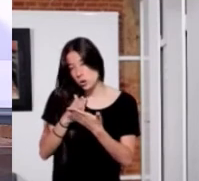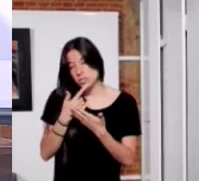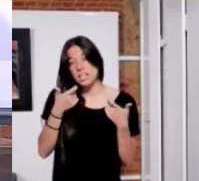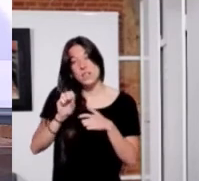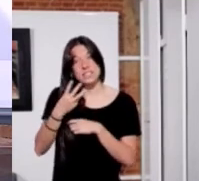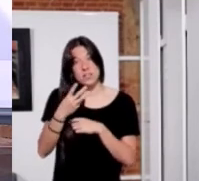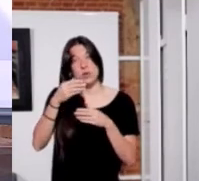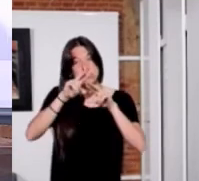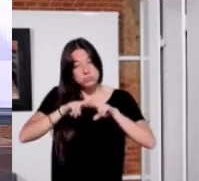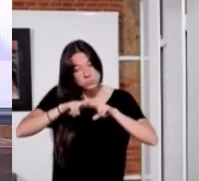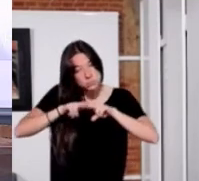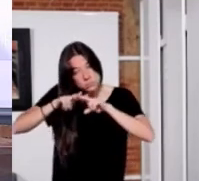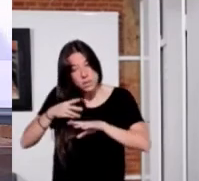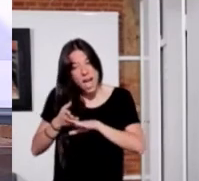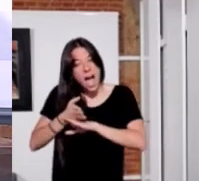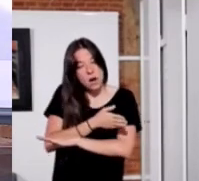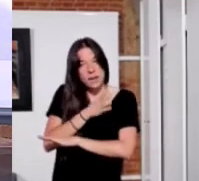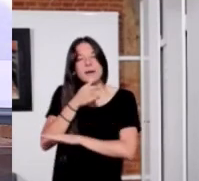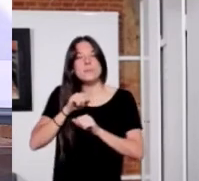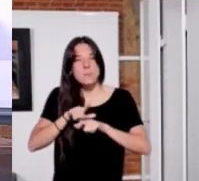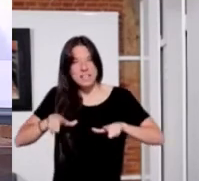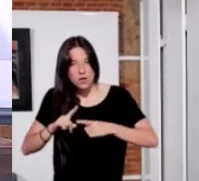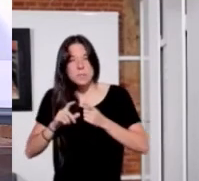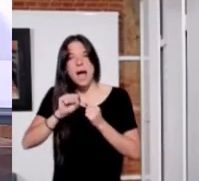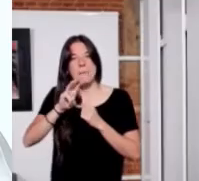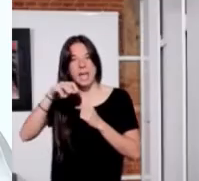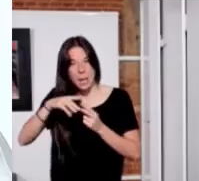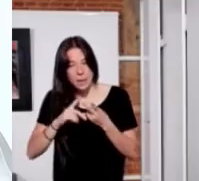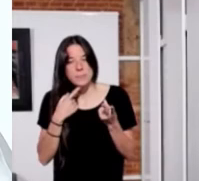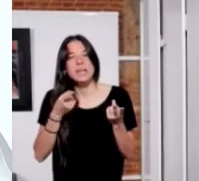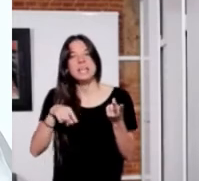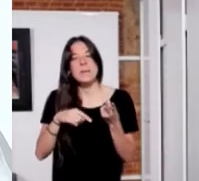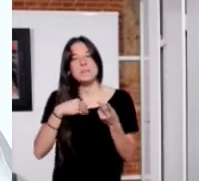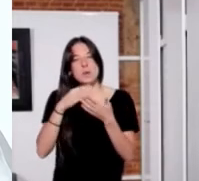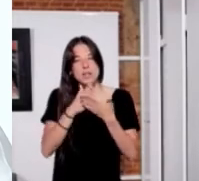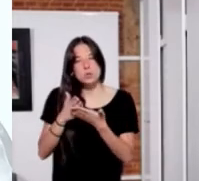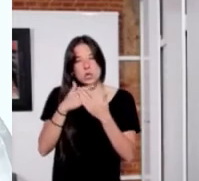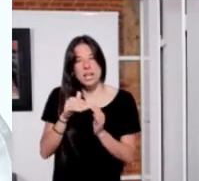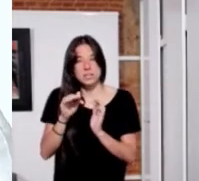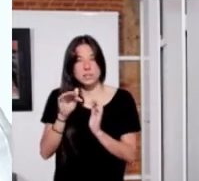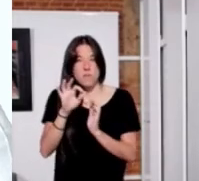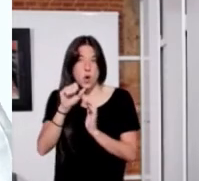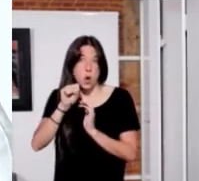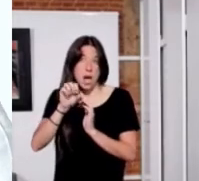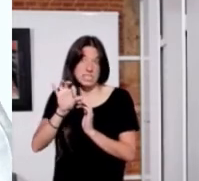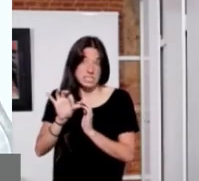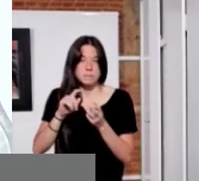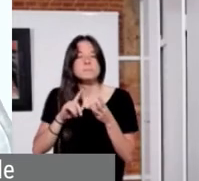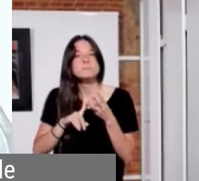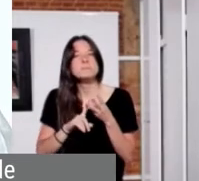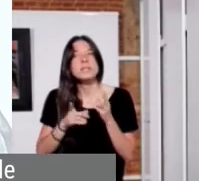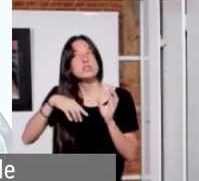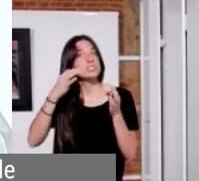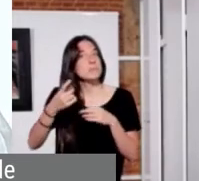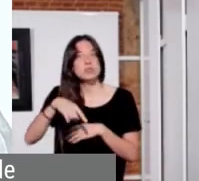sector, los que ha hecho la plataforma, los que ha hecho APN, los que se han hecho desde la POAS, en todos nosotros decimos de nosotros